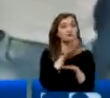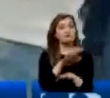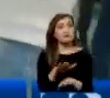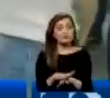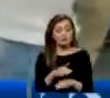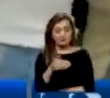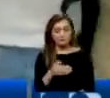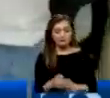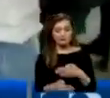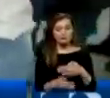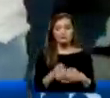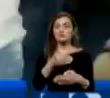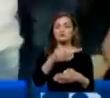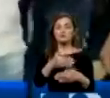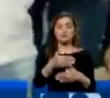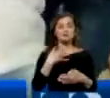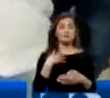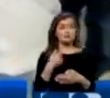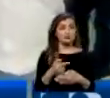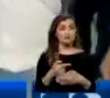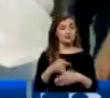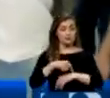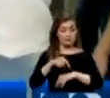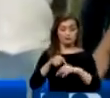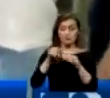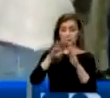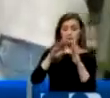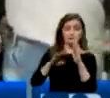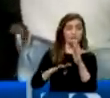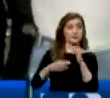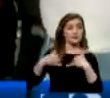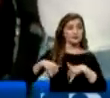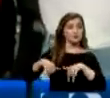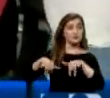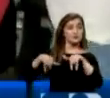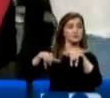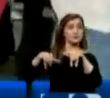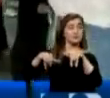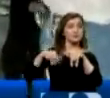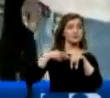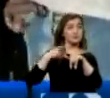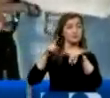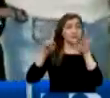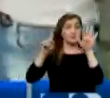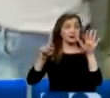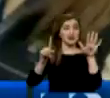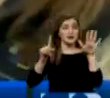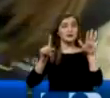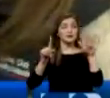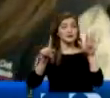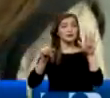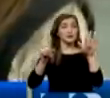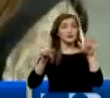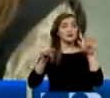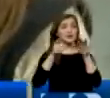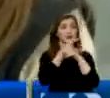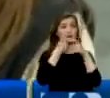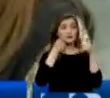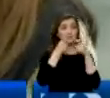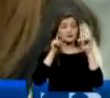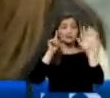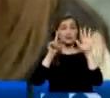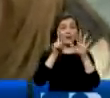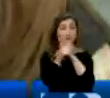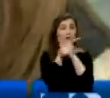el proceso que, de extensión de horario que se lleva desde el 6 de este mes. Registro Civil, desde el 6